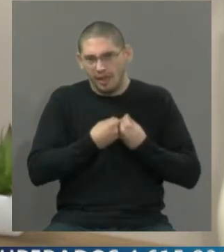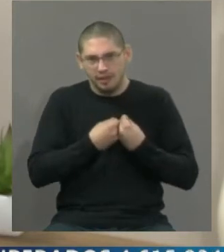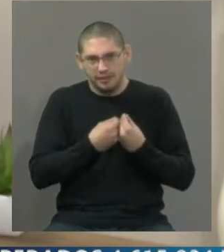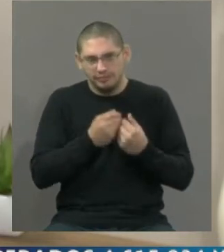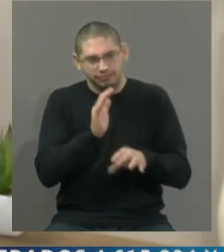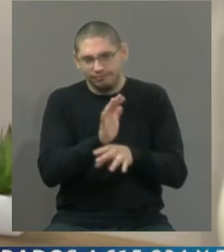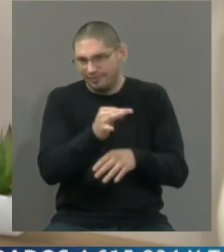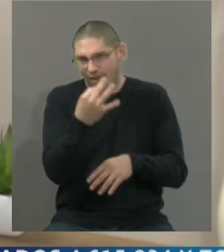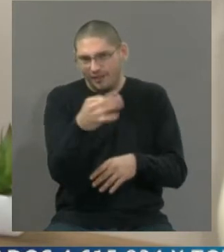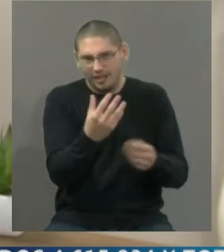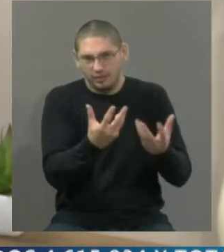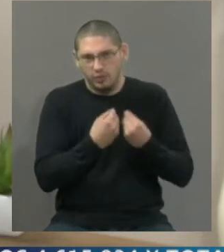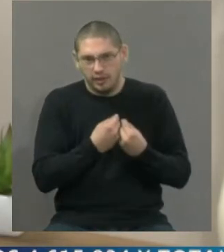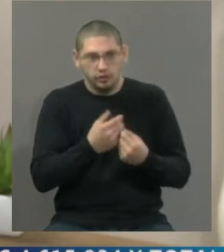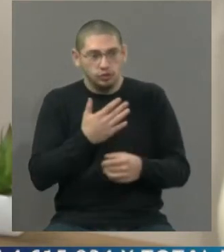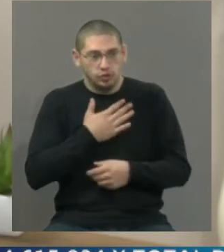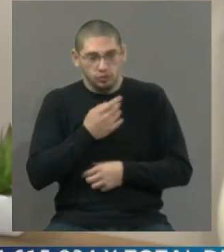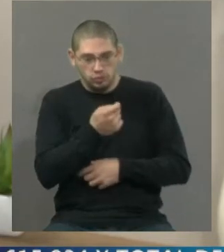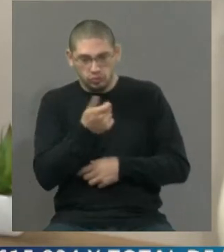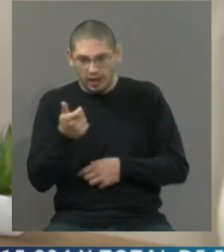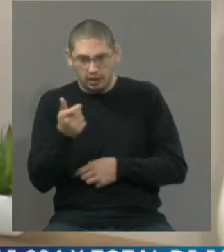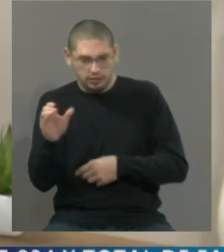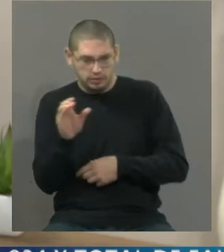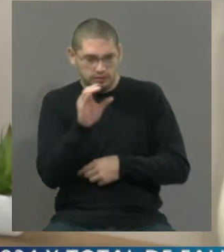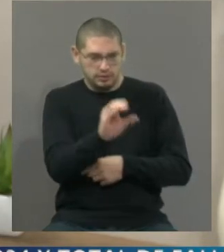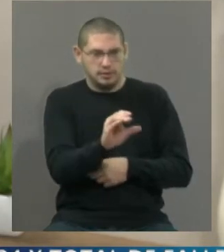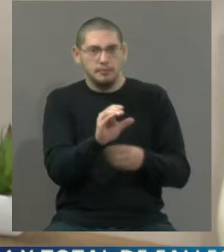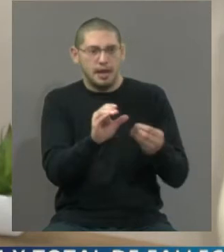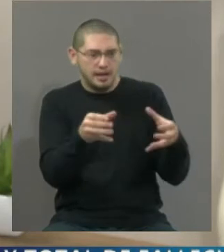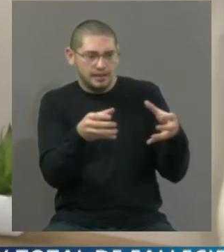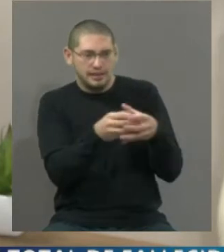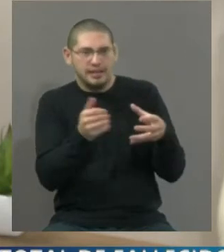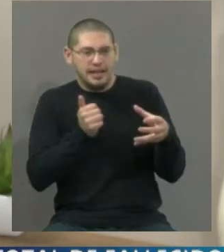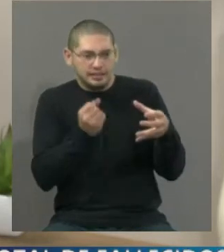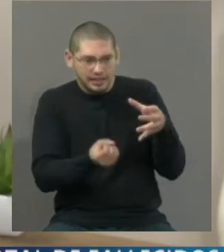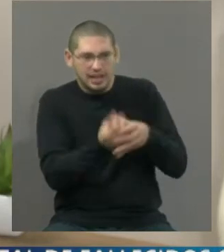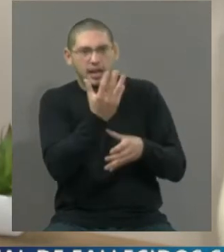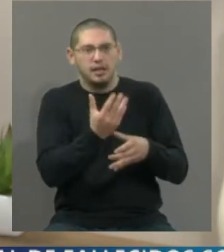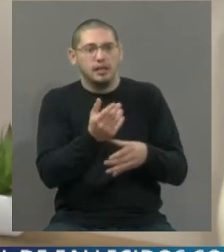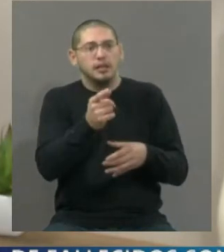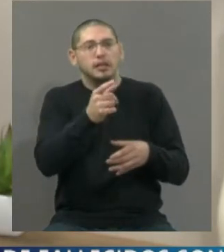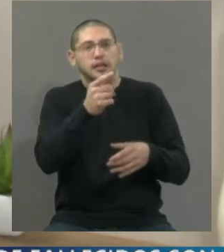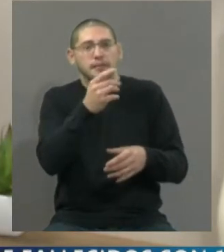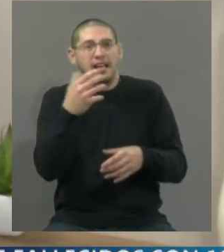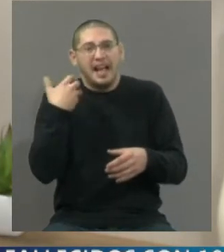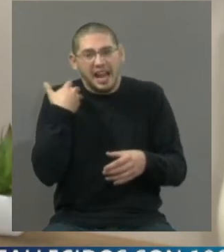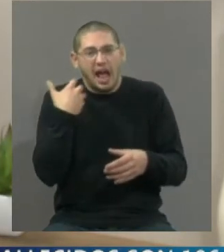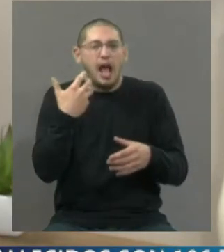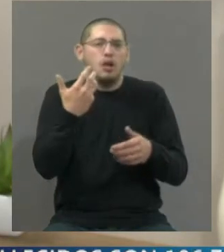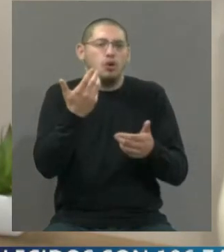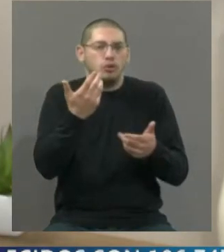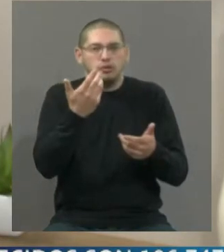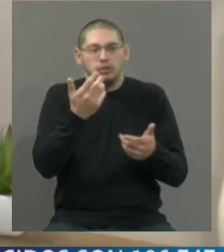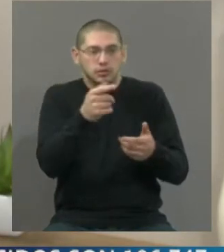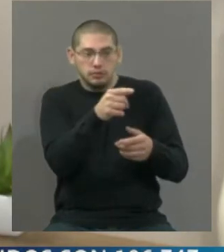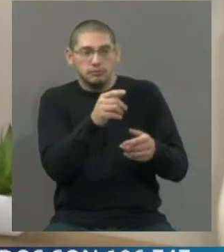Esta cuestión de dono parte de mi sueldo para la formación del ejército, le solicita a sus oficiales que donen parte de su sueldo, ¿no?